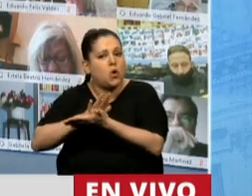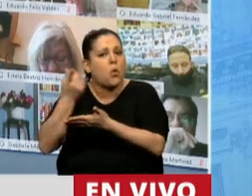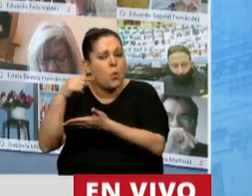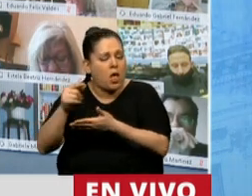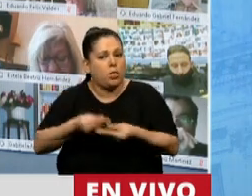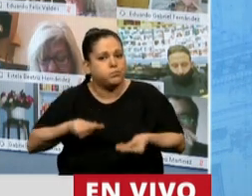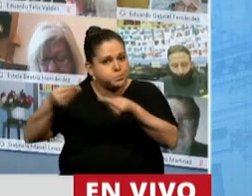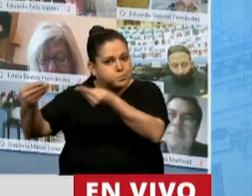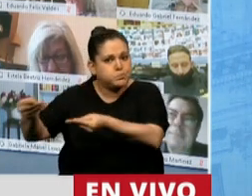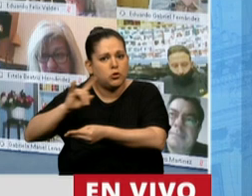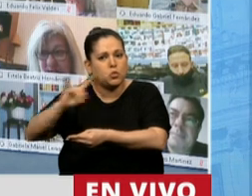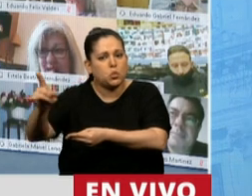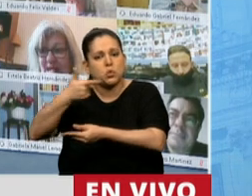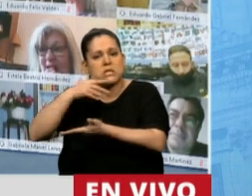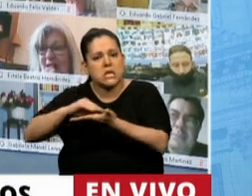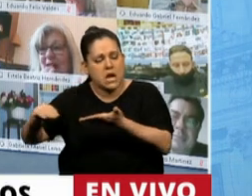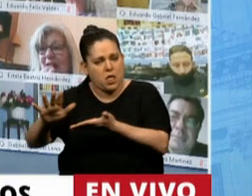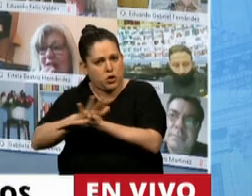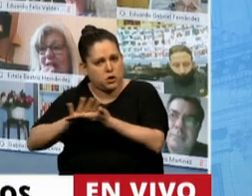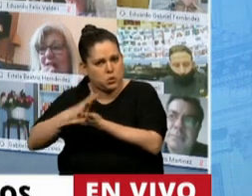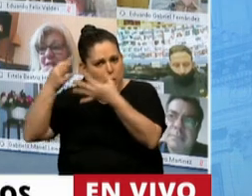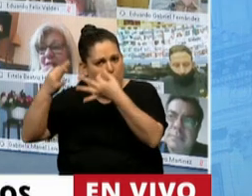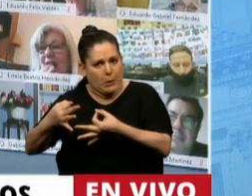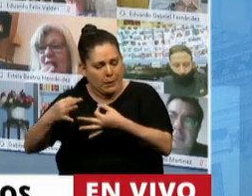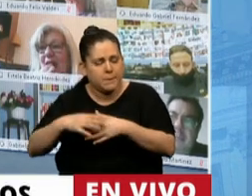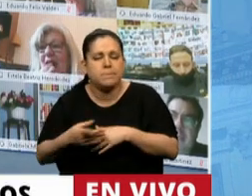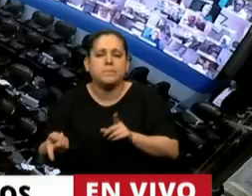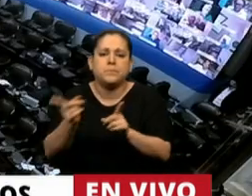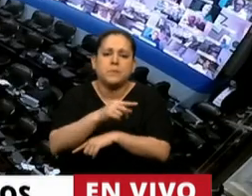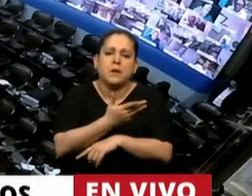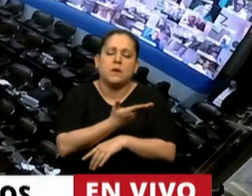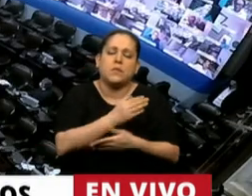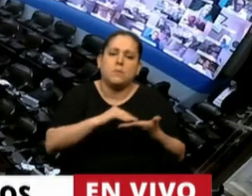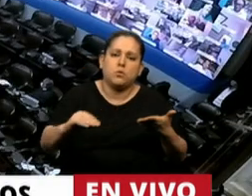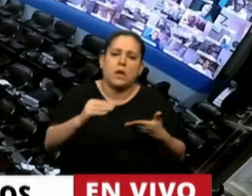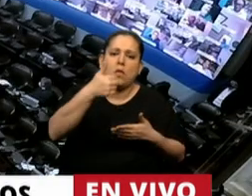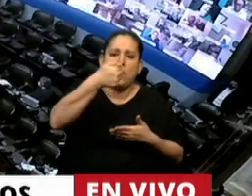San Gracias diputada en el uso de la palabra el diputado Felipe